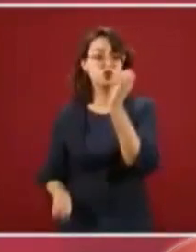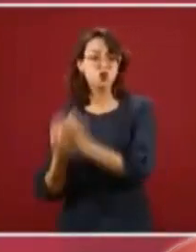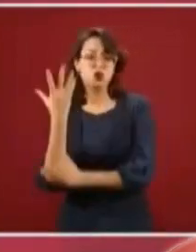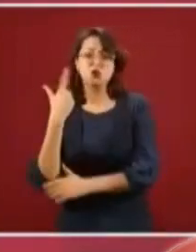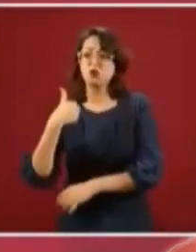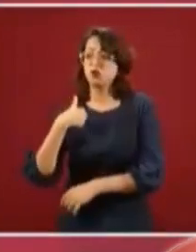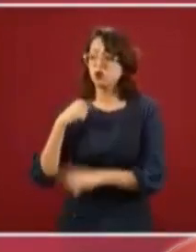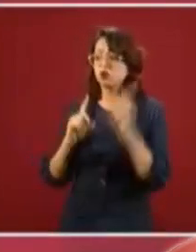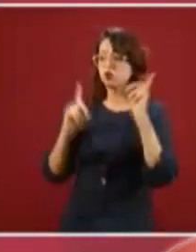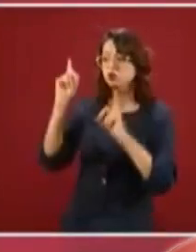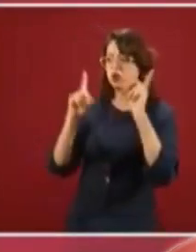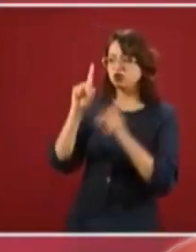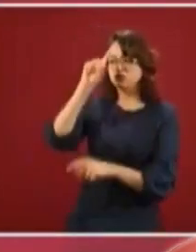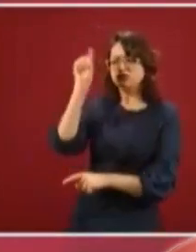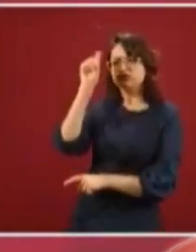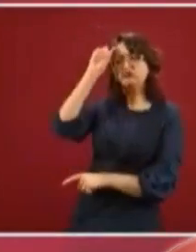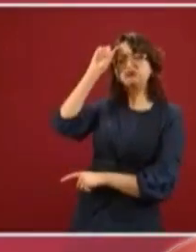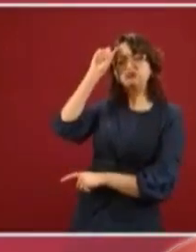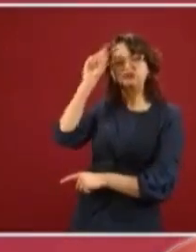político. No